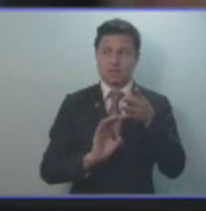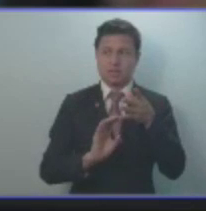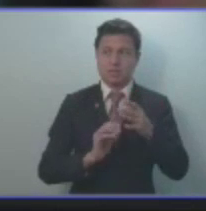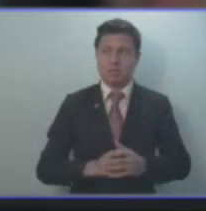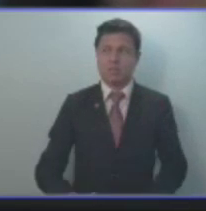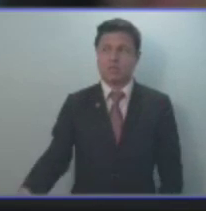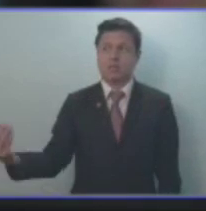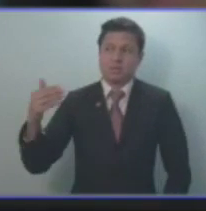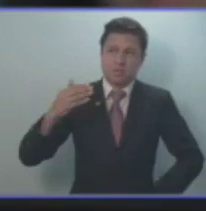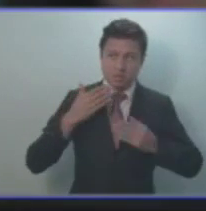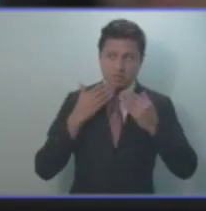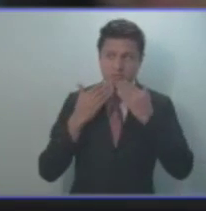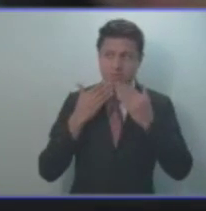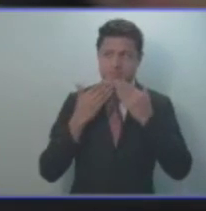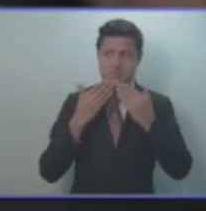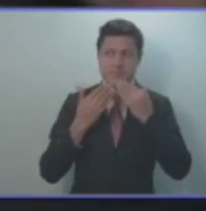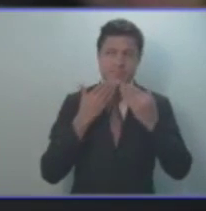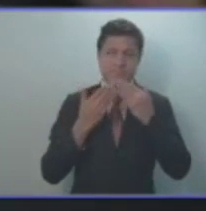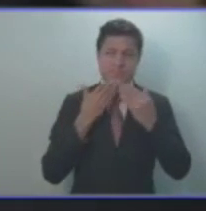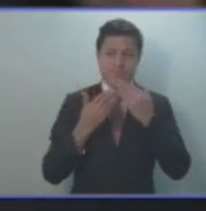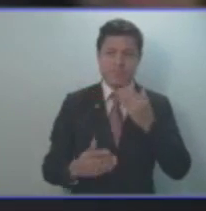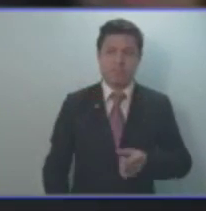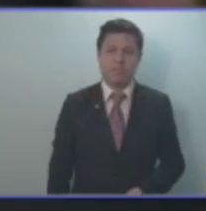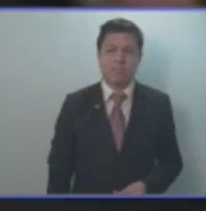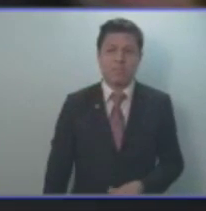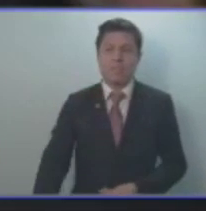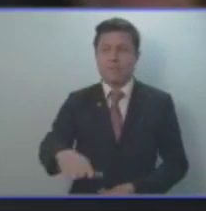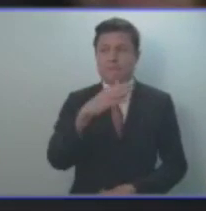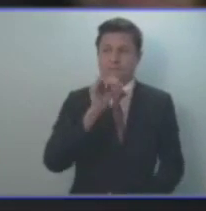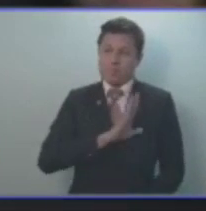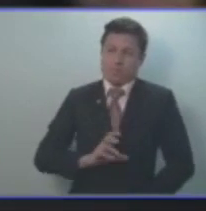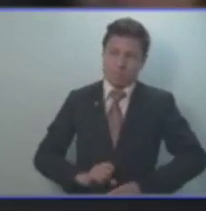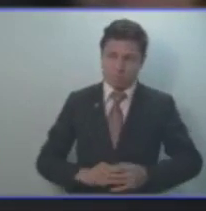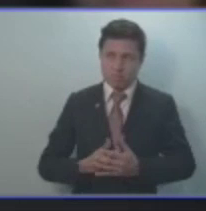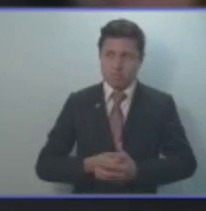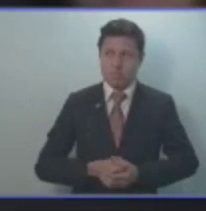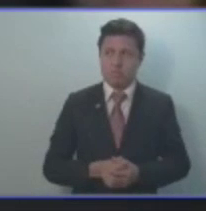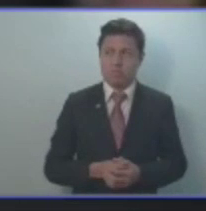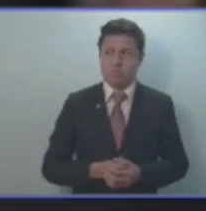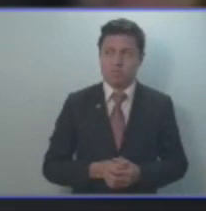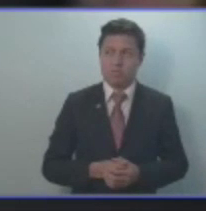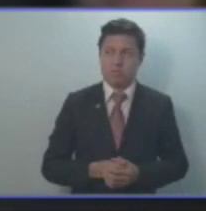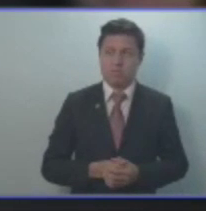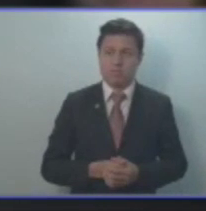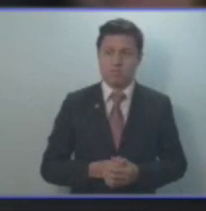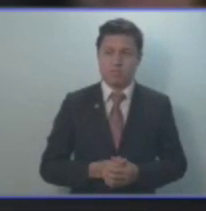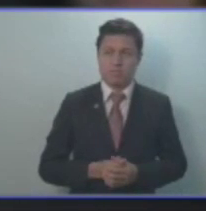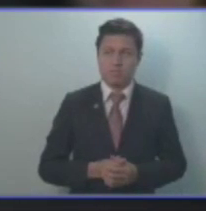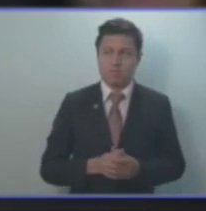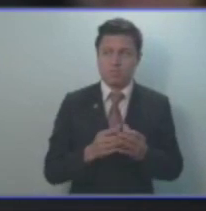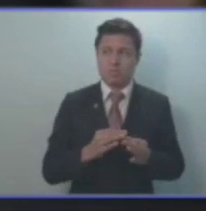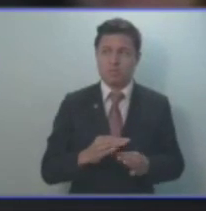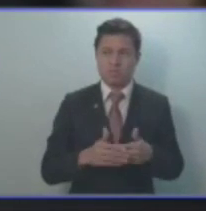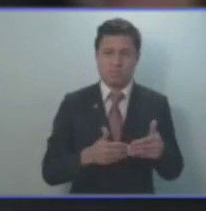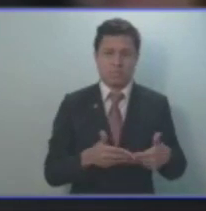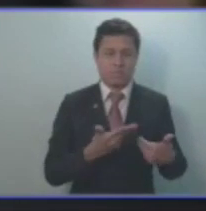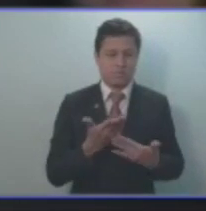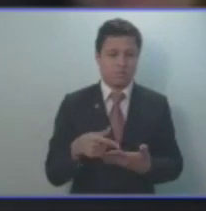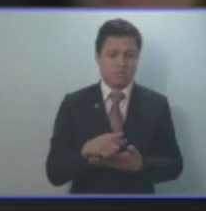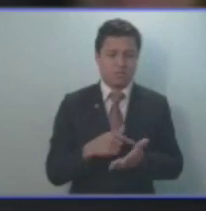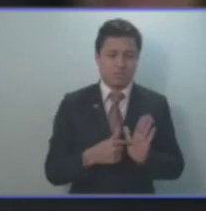República establece que El Salvador reconoce a los pueblos indígenas y